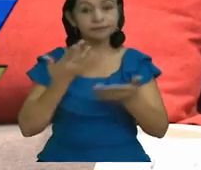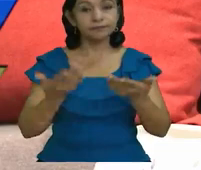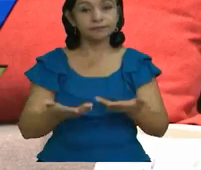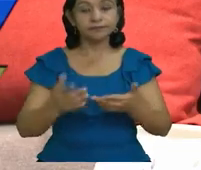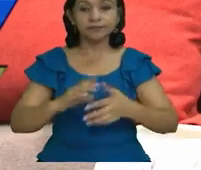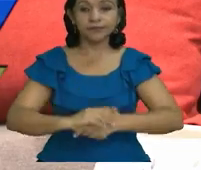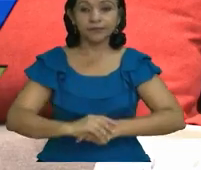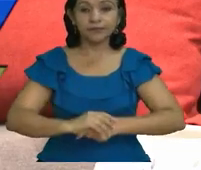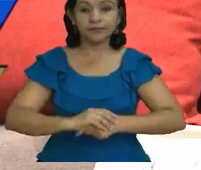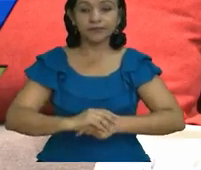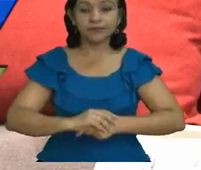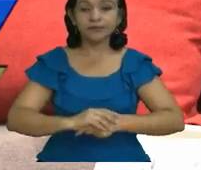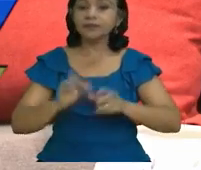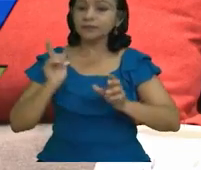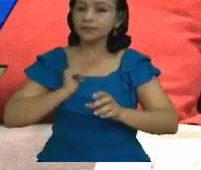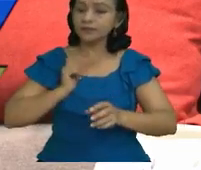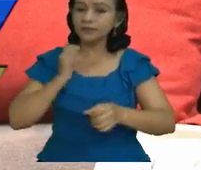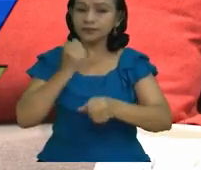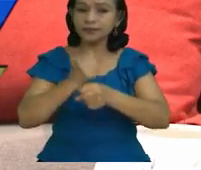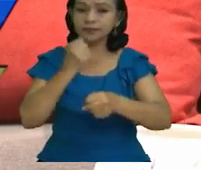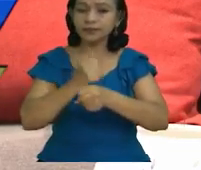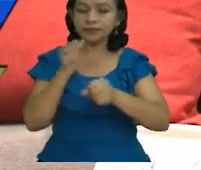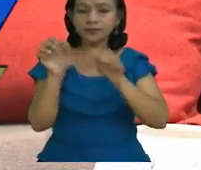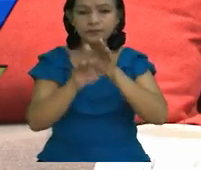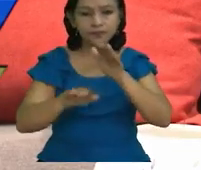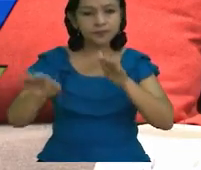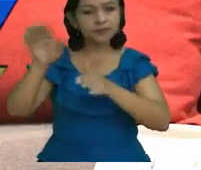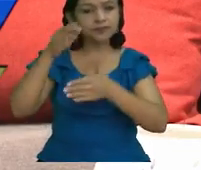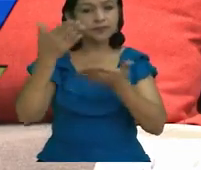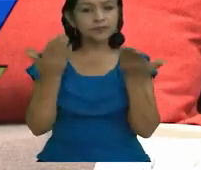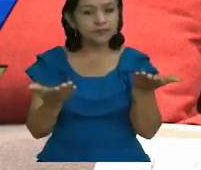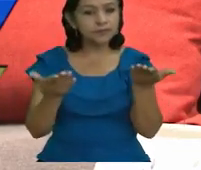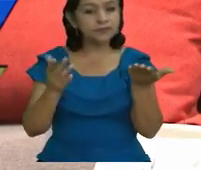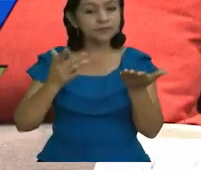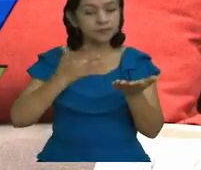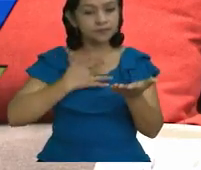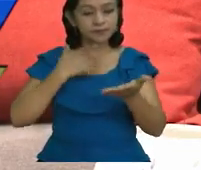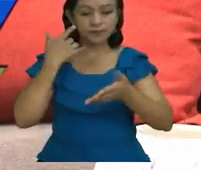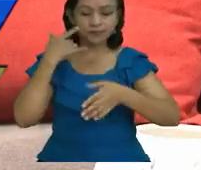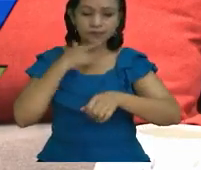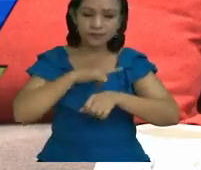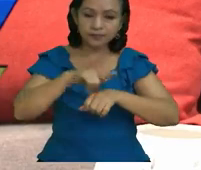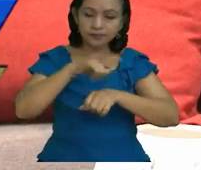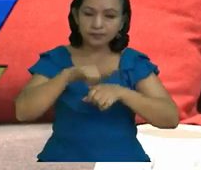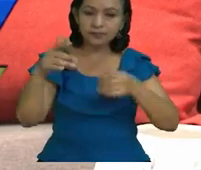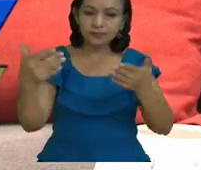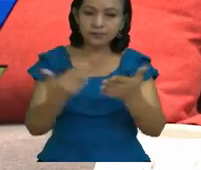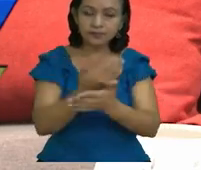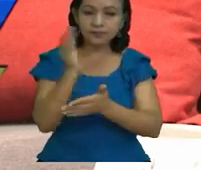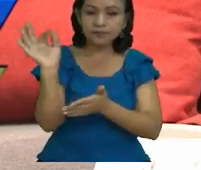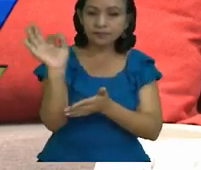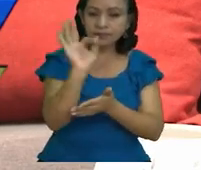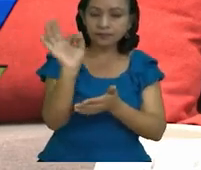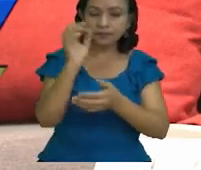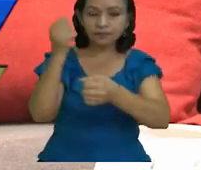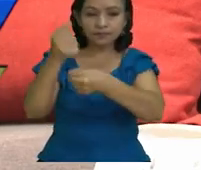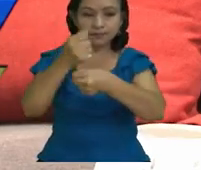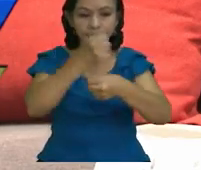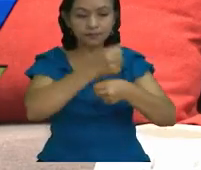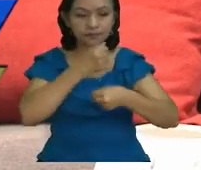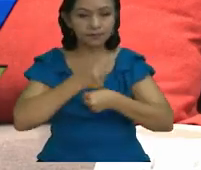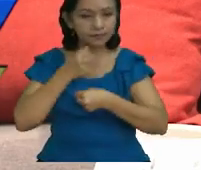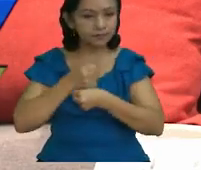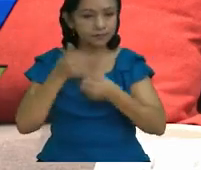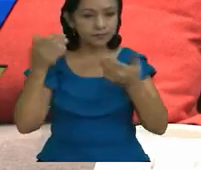Entonces, hemos estado trabajando arduamente en buscar nuevos mecanismos, nuevas formas de trabajo,